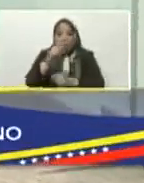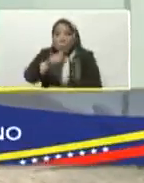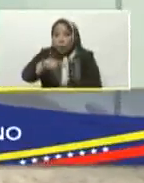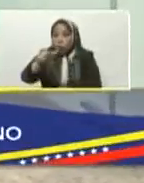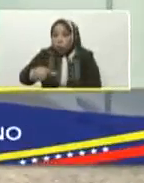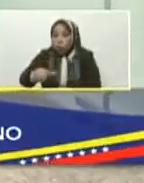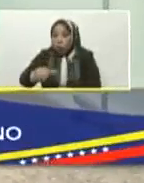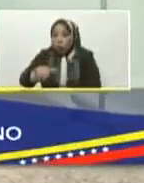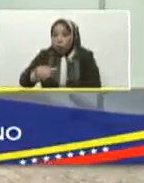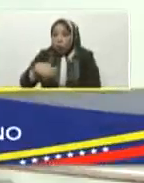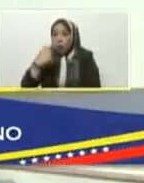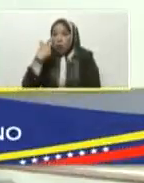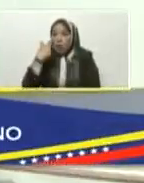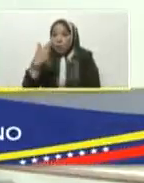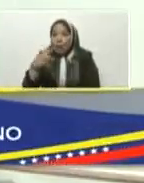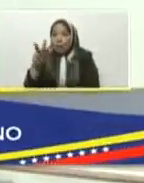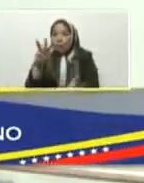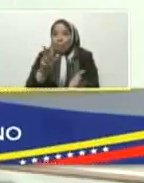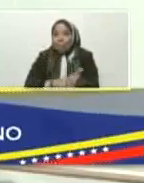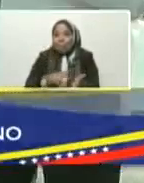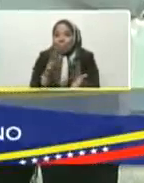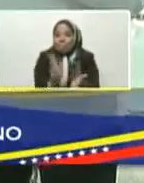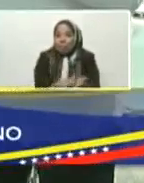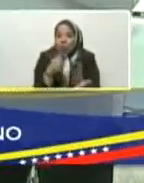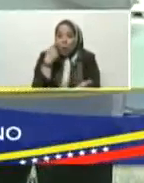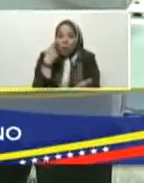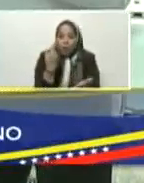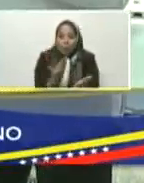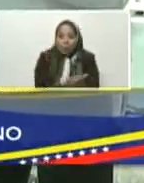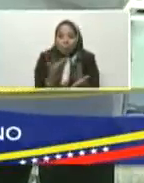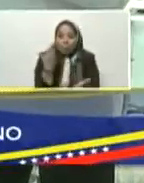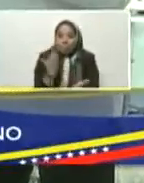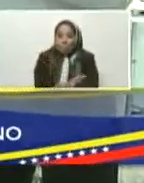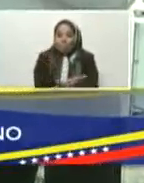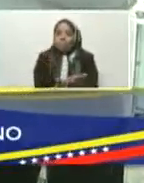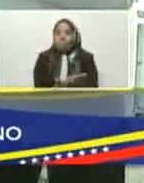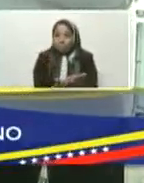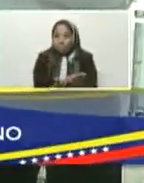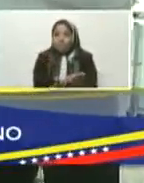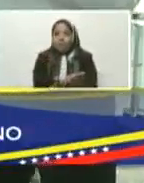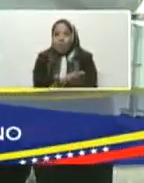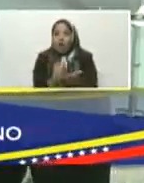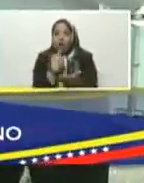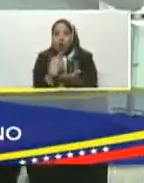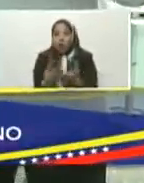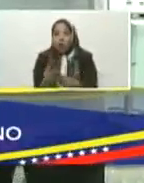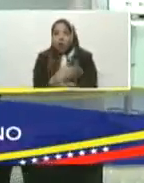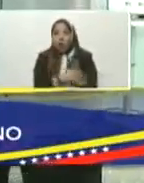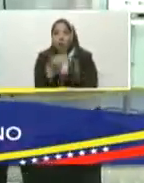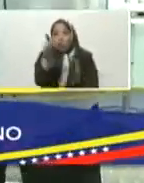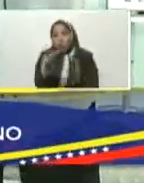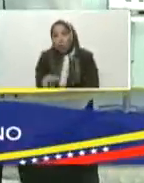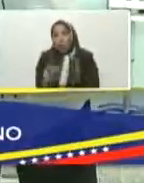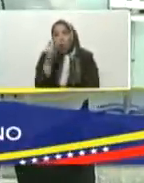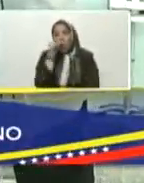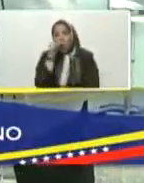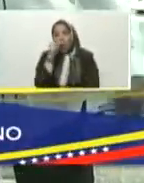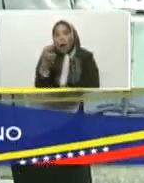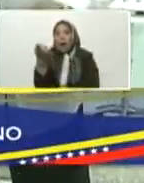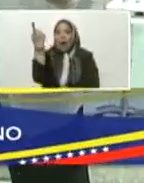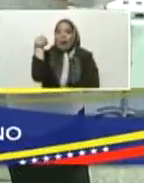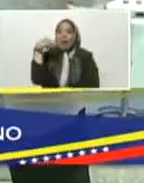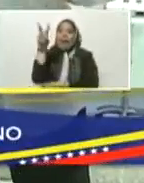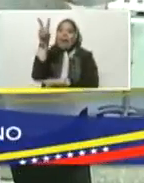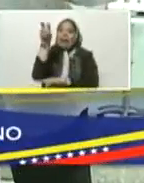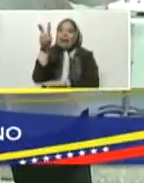Y comprobaron, la Cava, lo que denunció Pepe Rangel en el Poliedro el viernes pasado,